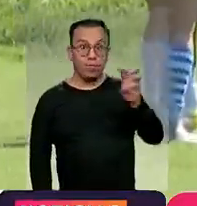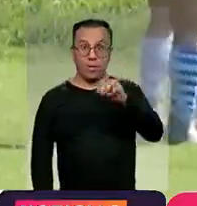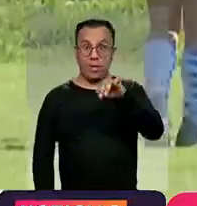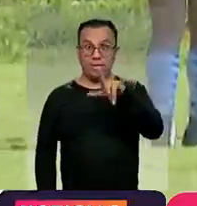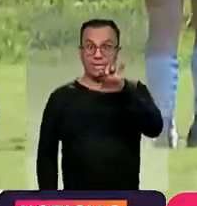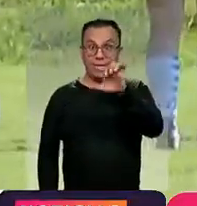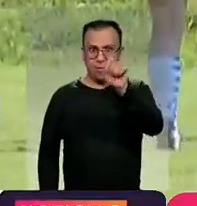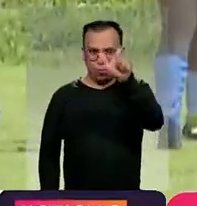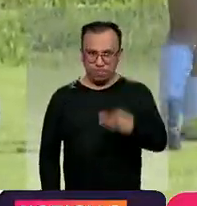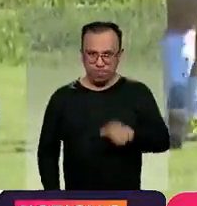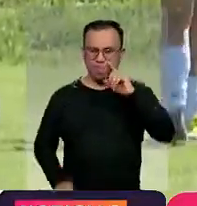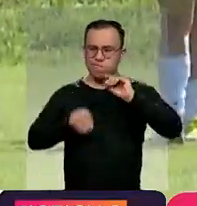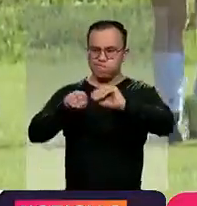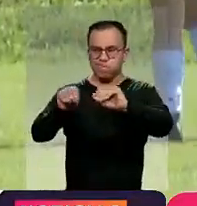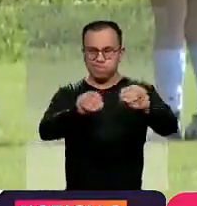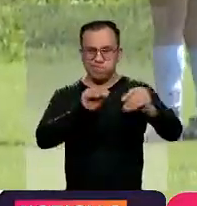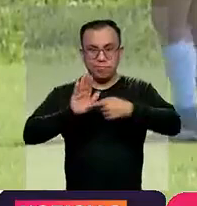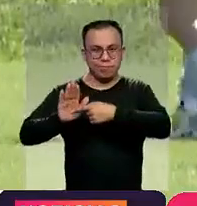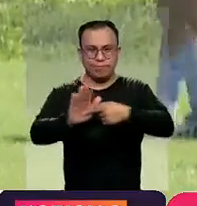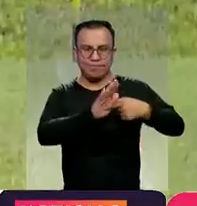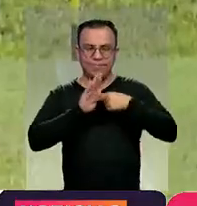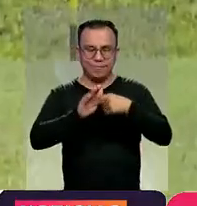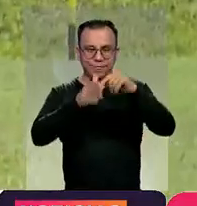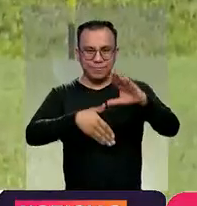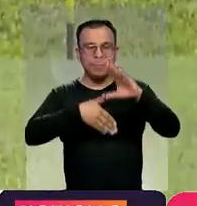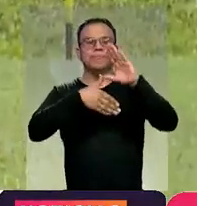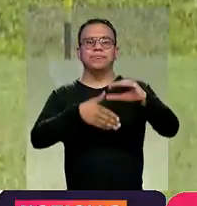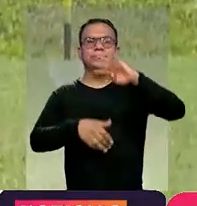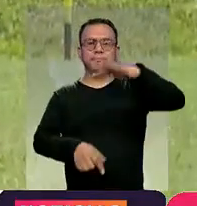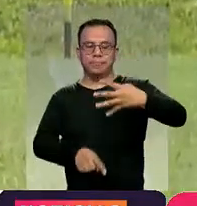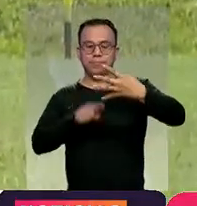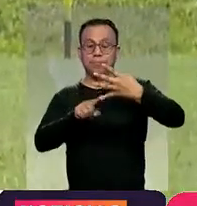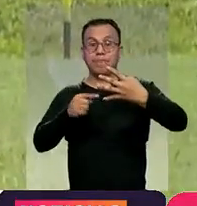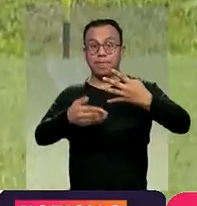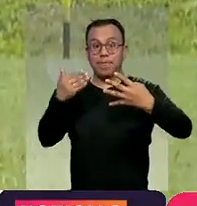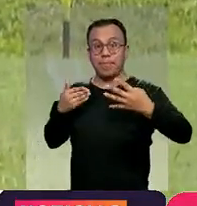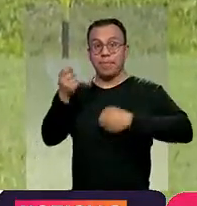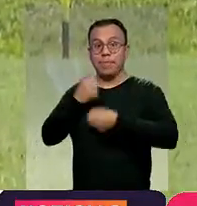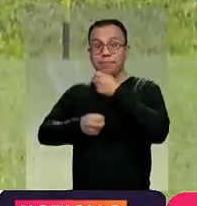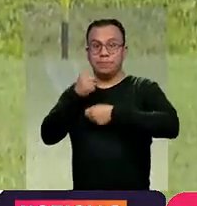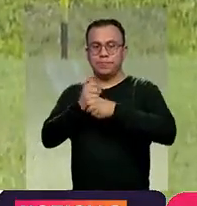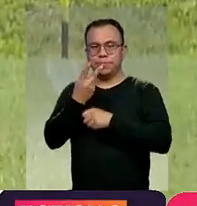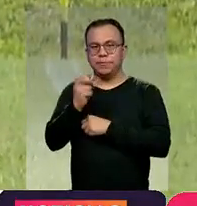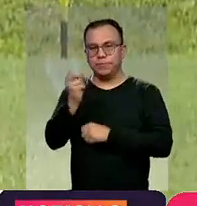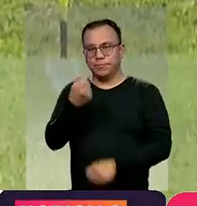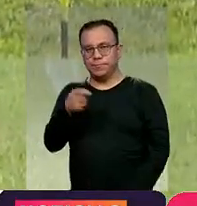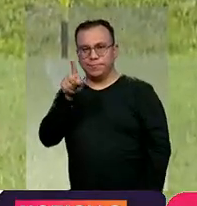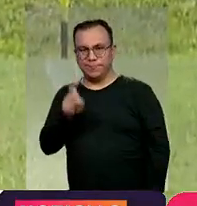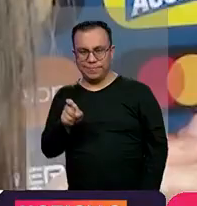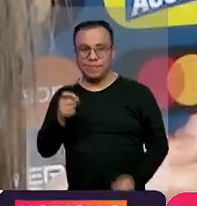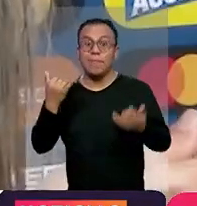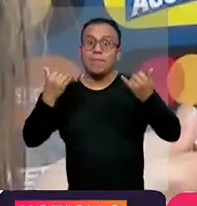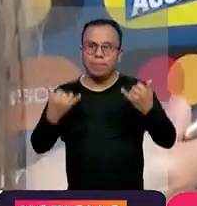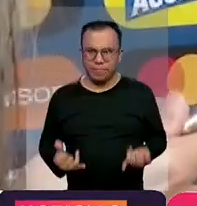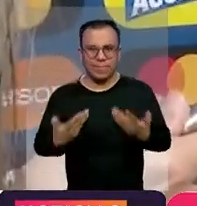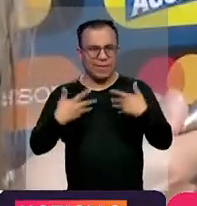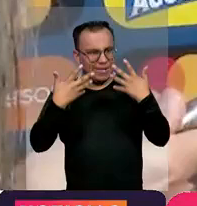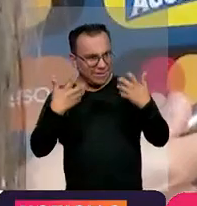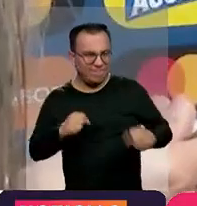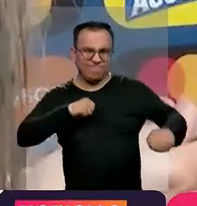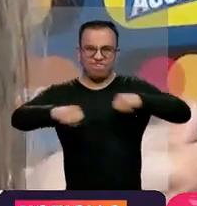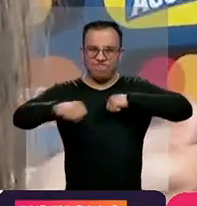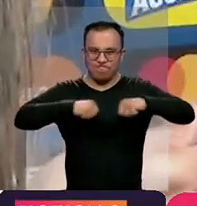la meta de superar su mejor actuación en la Copa, cuarto lugar en el 2006. Paraguay siempre demuestra gana y garra,